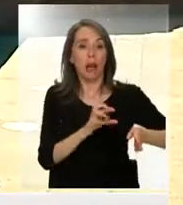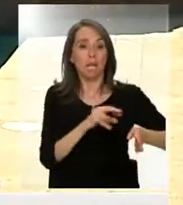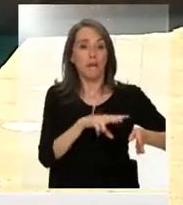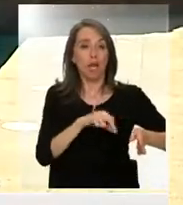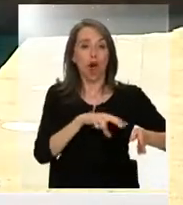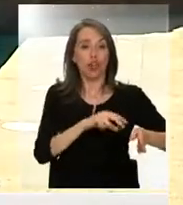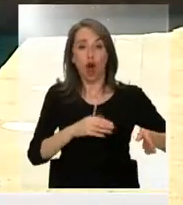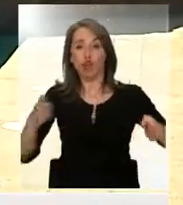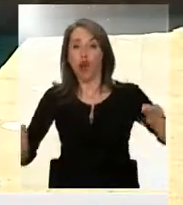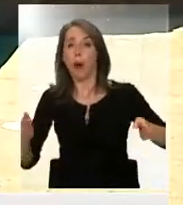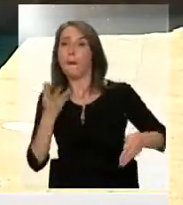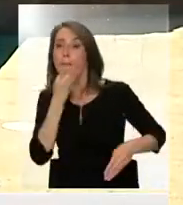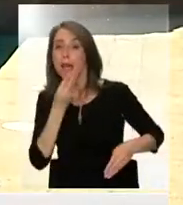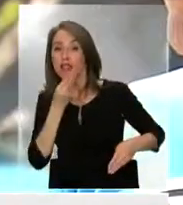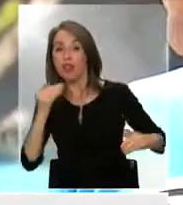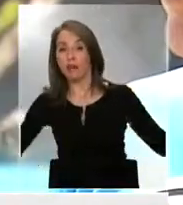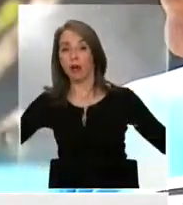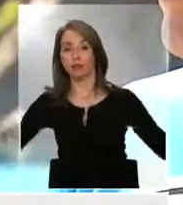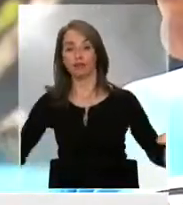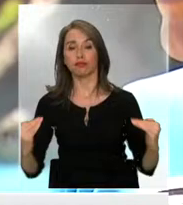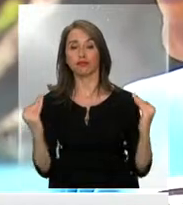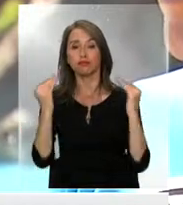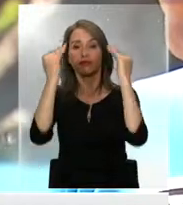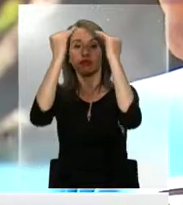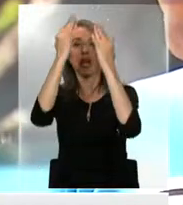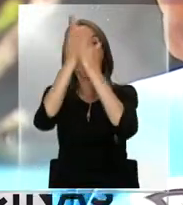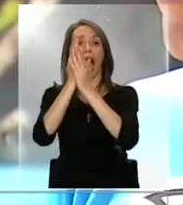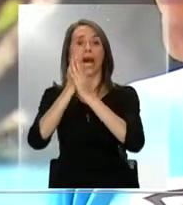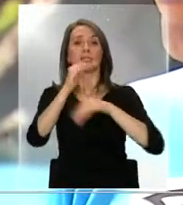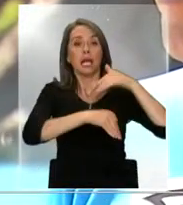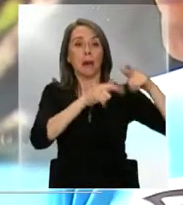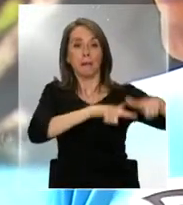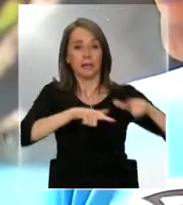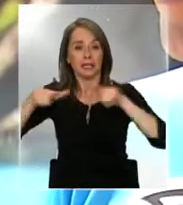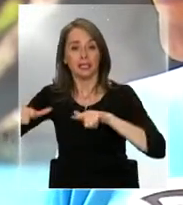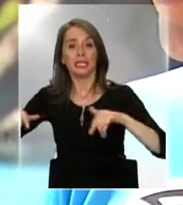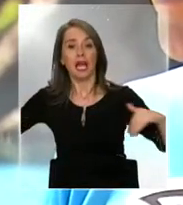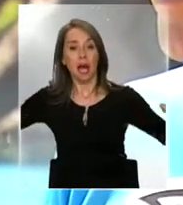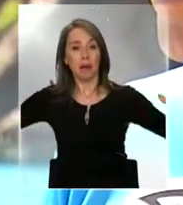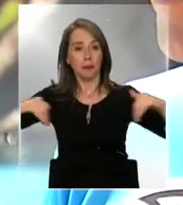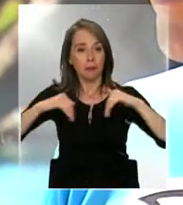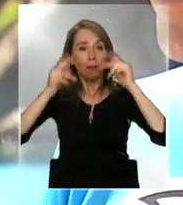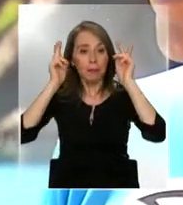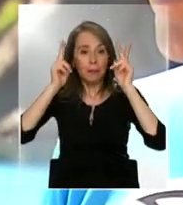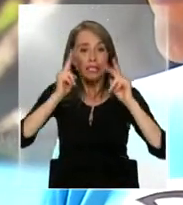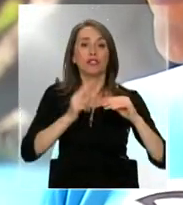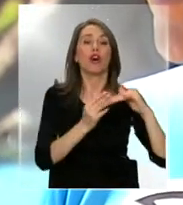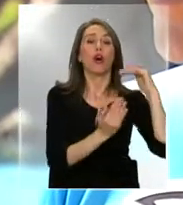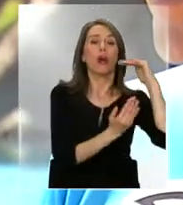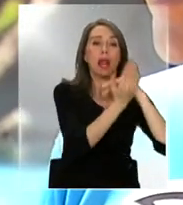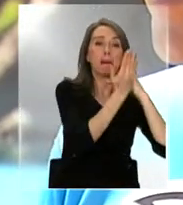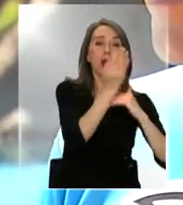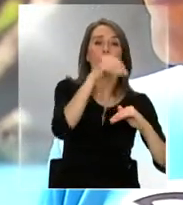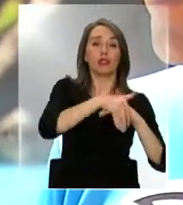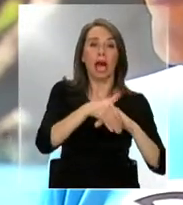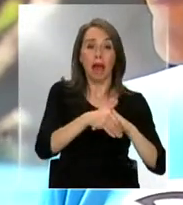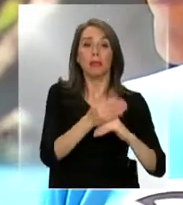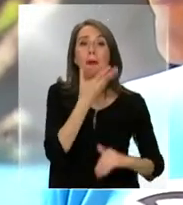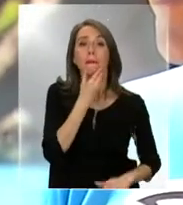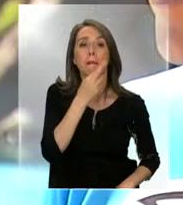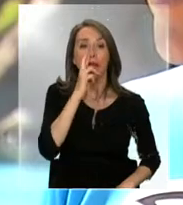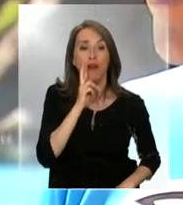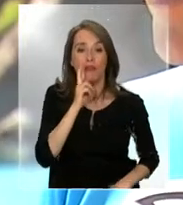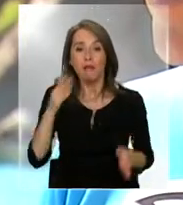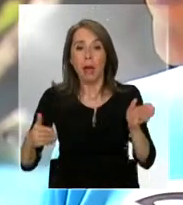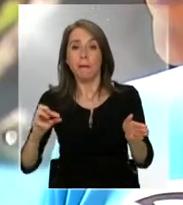de Valdivia hasta las mismas piscinas. La gente puede acceder o por los buses por Pío Nono o Pedro de Valdivia por las tardes, o por el teleférico, ¿cierto?,